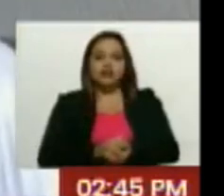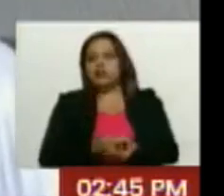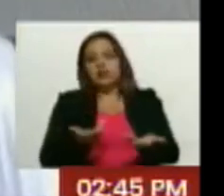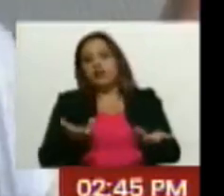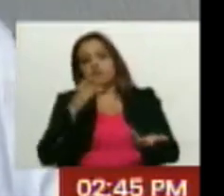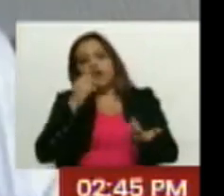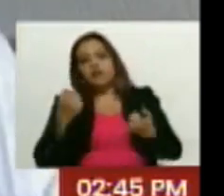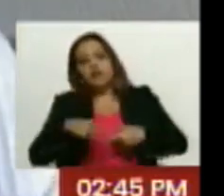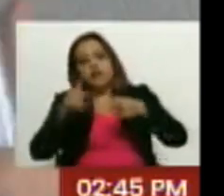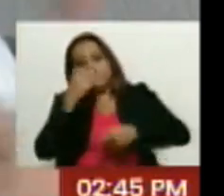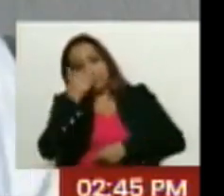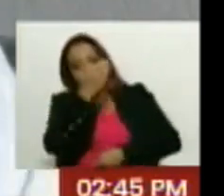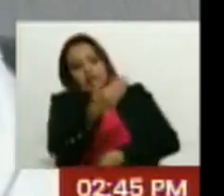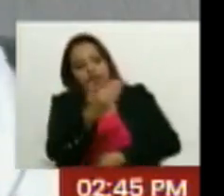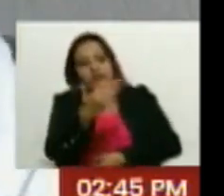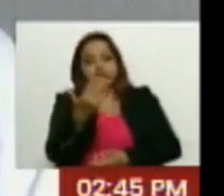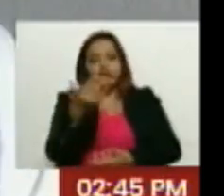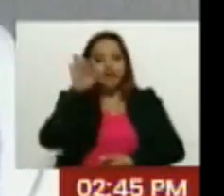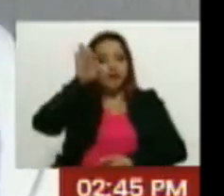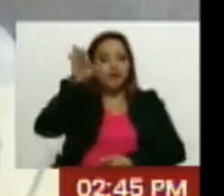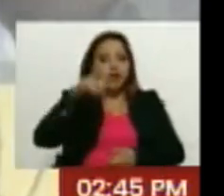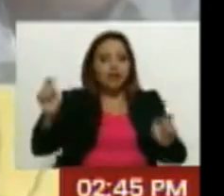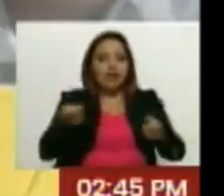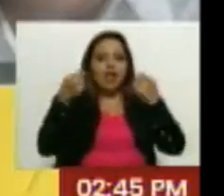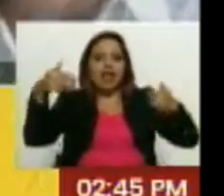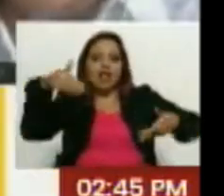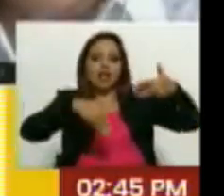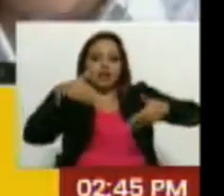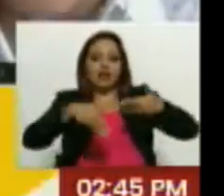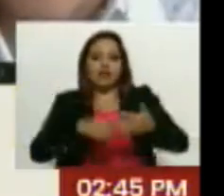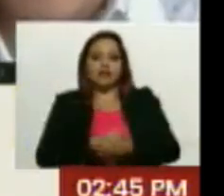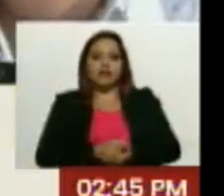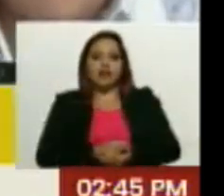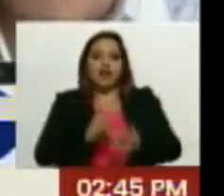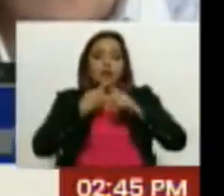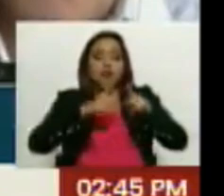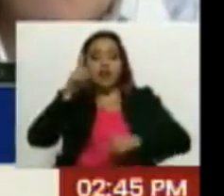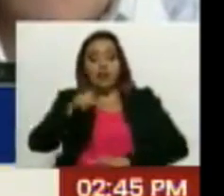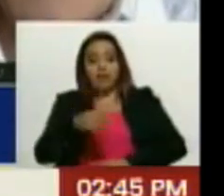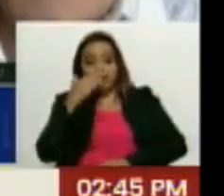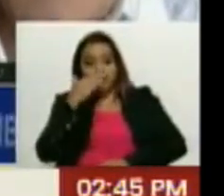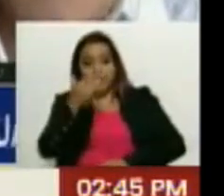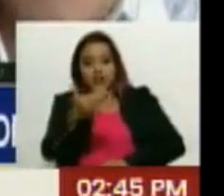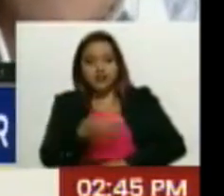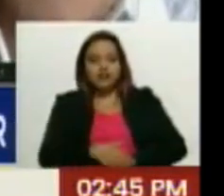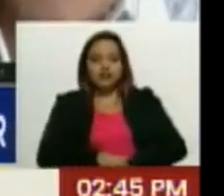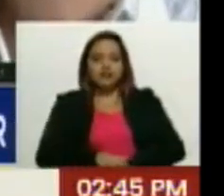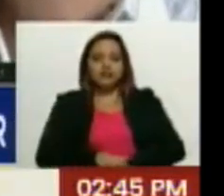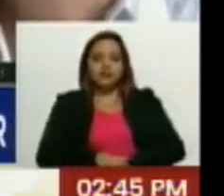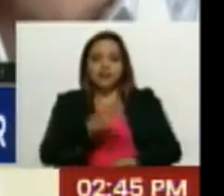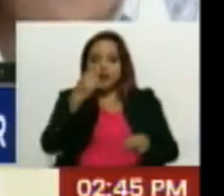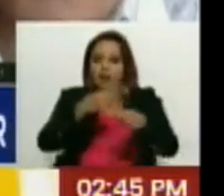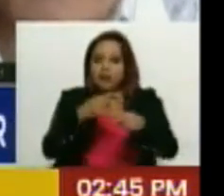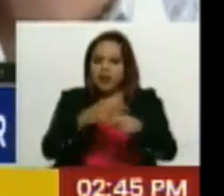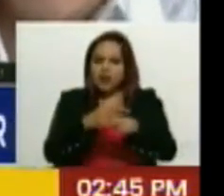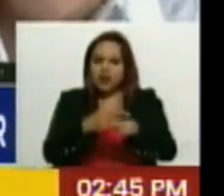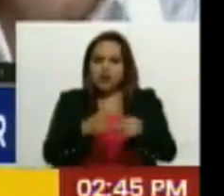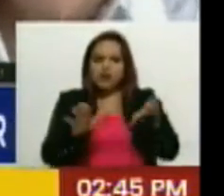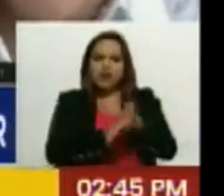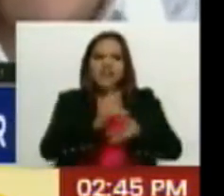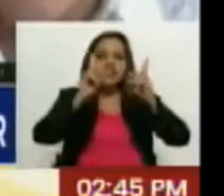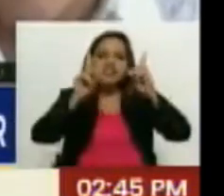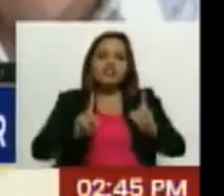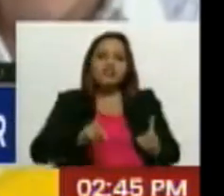más que enfrentar lo que se viene, digamos, la campaña electoral. Pero hay que enfrentar también otra cosa, los riesgos de las